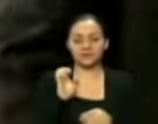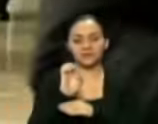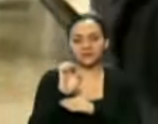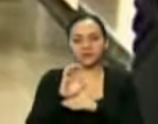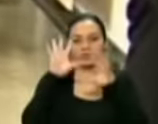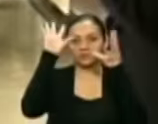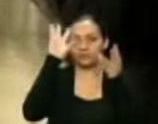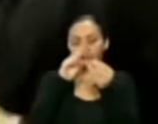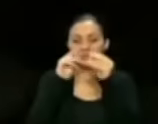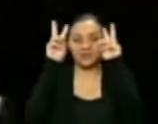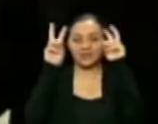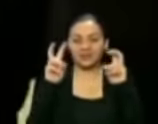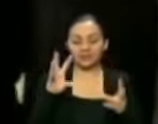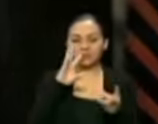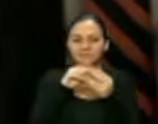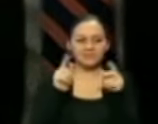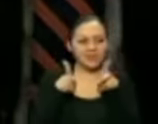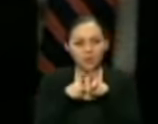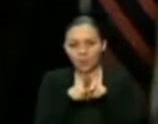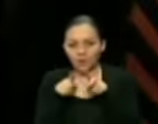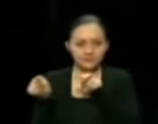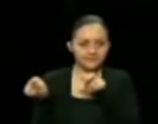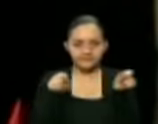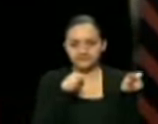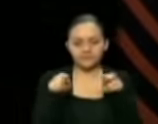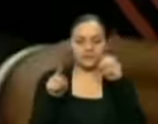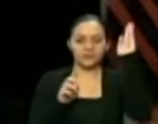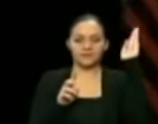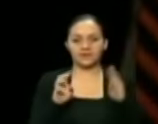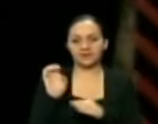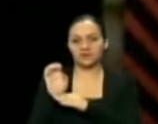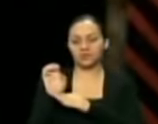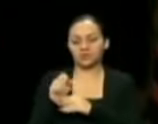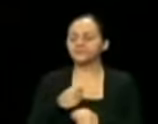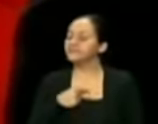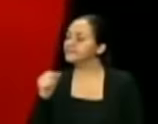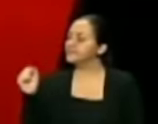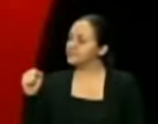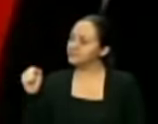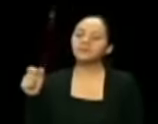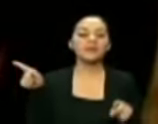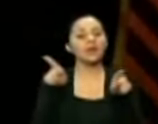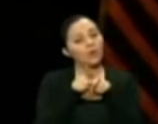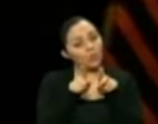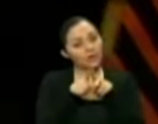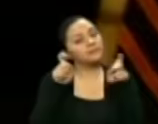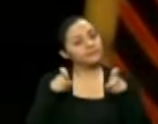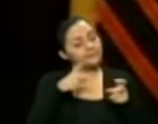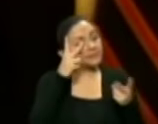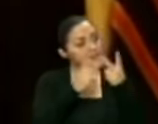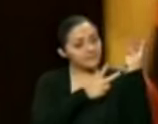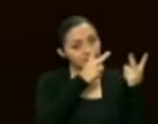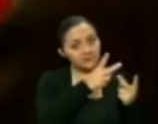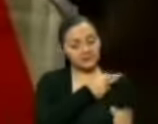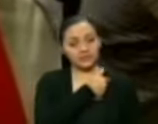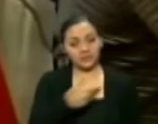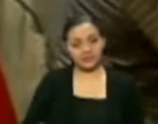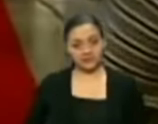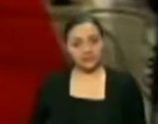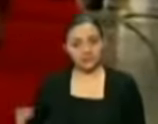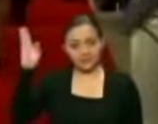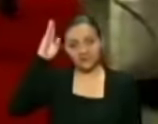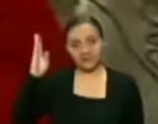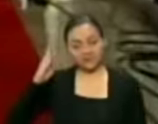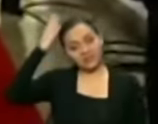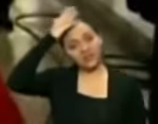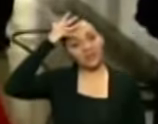los temas que se manejan en común entre Brasil y Ecuador. Así es, Víctor. Hay que destacar que la visita de la primera mandataria de Brasil